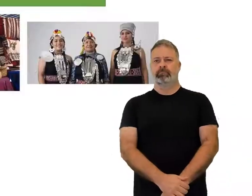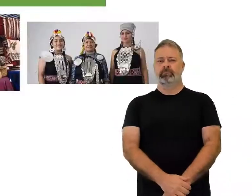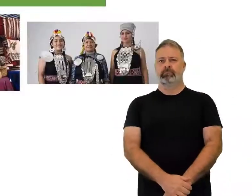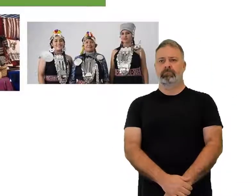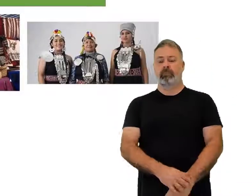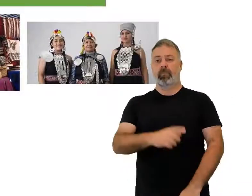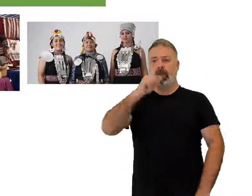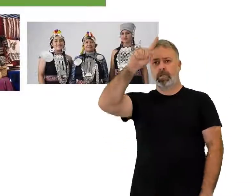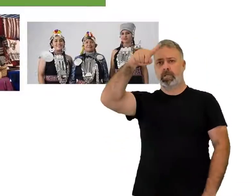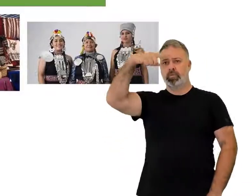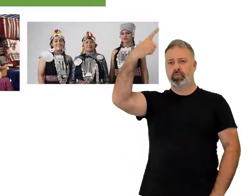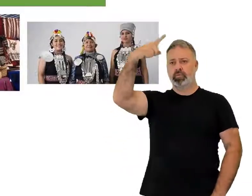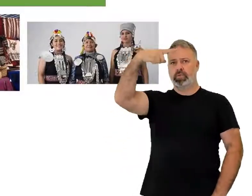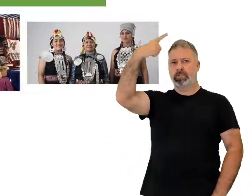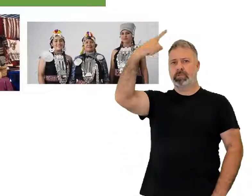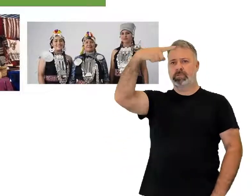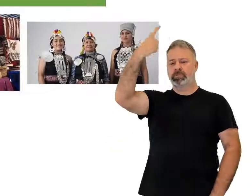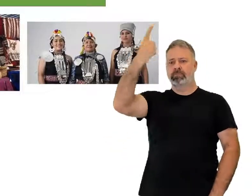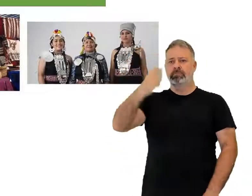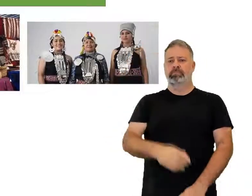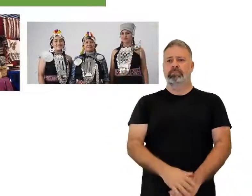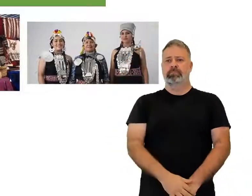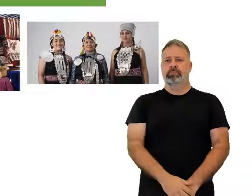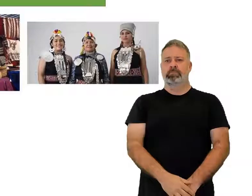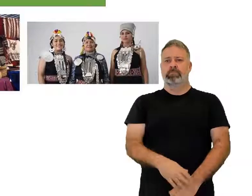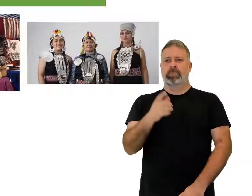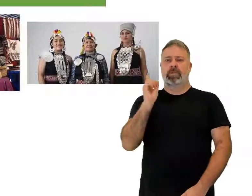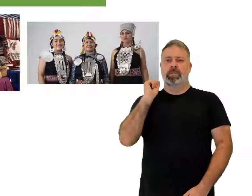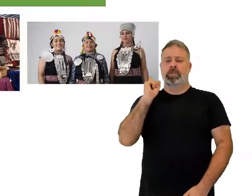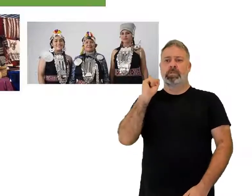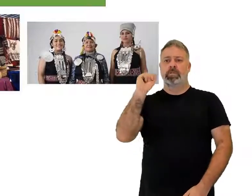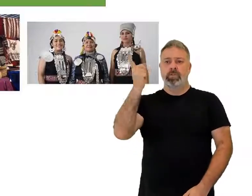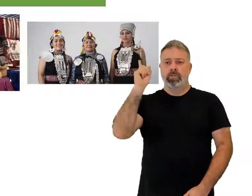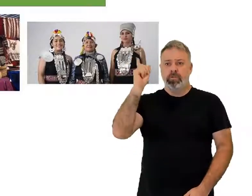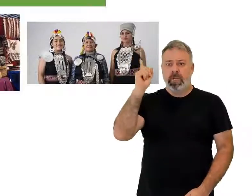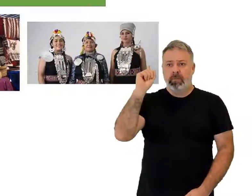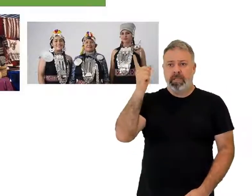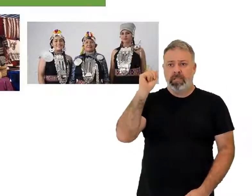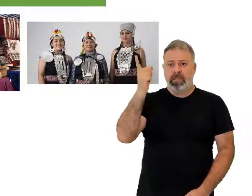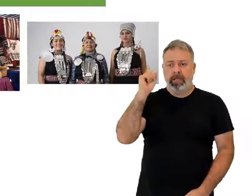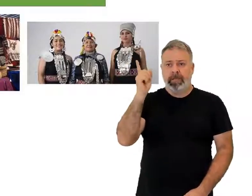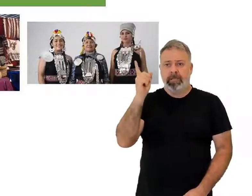La cultura no solo se refiere a las bellas artes.